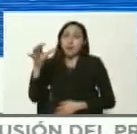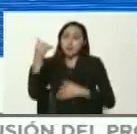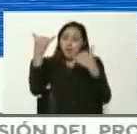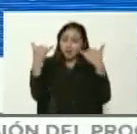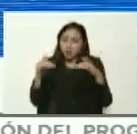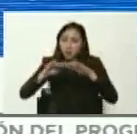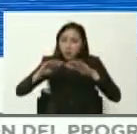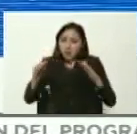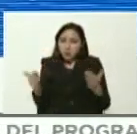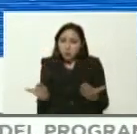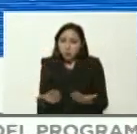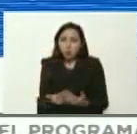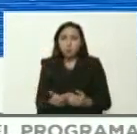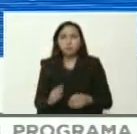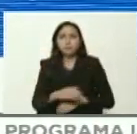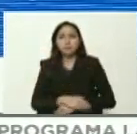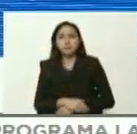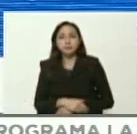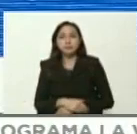mundo.